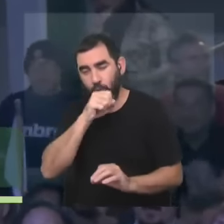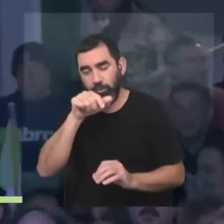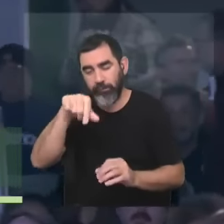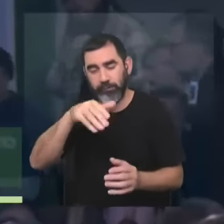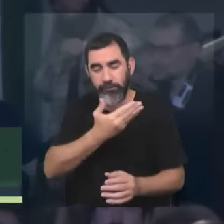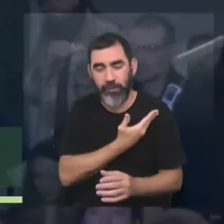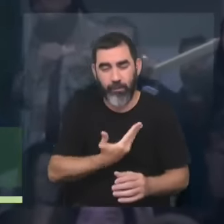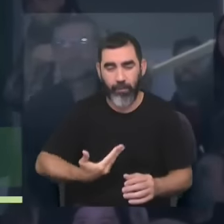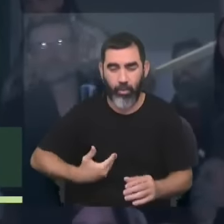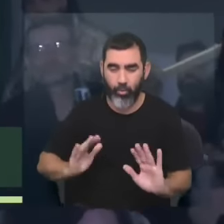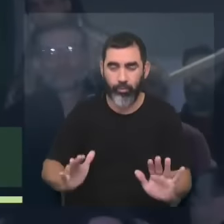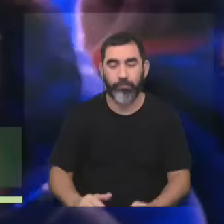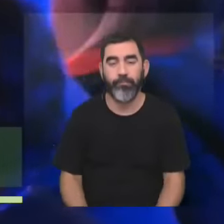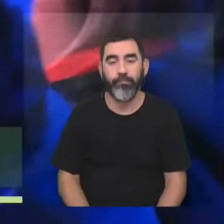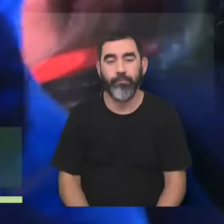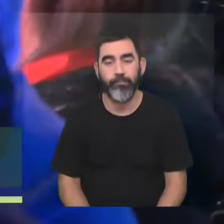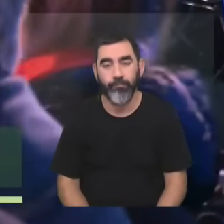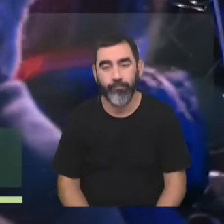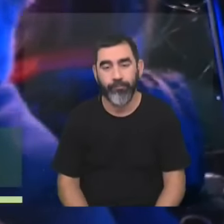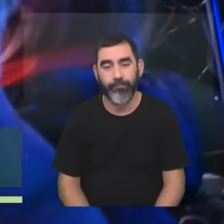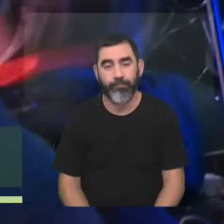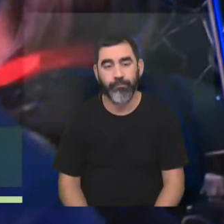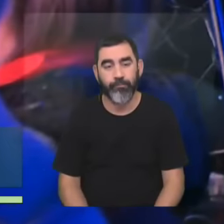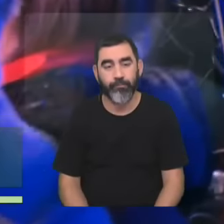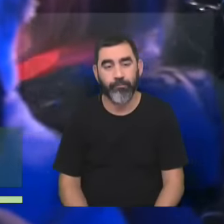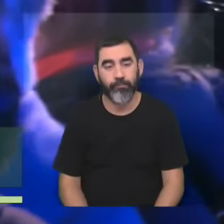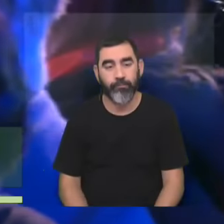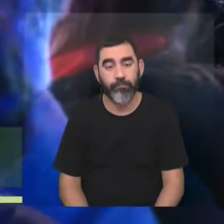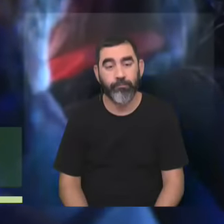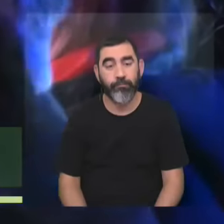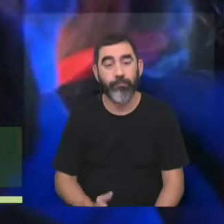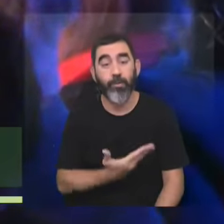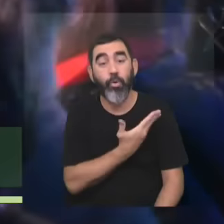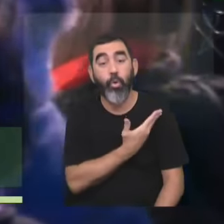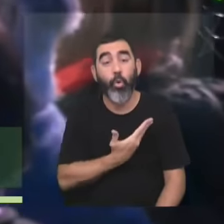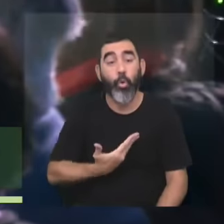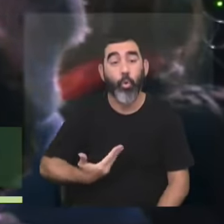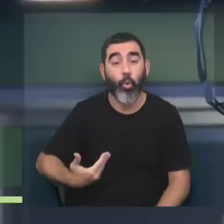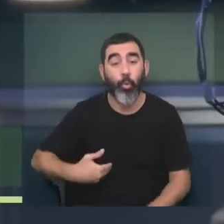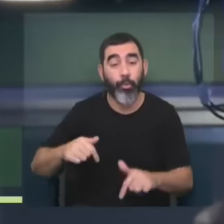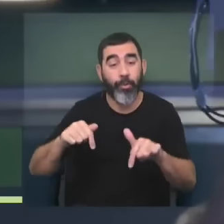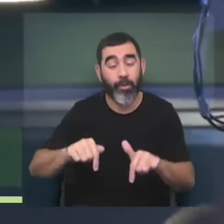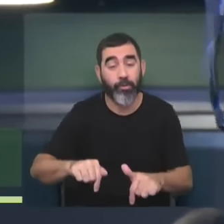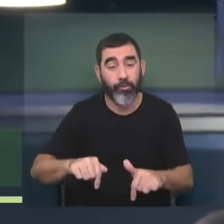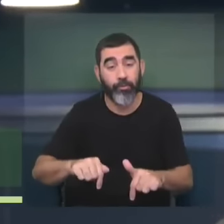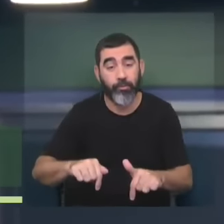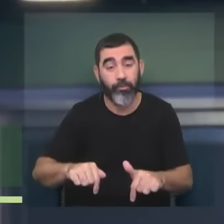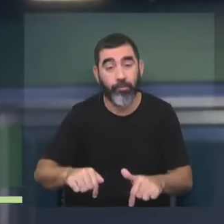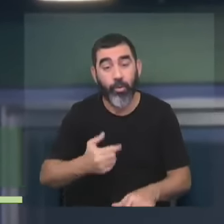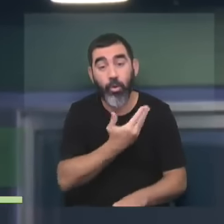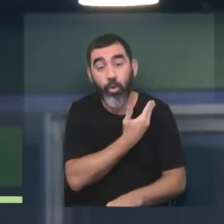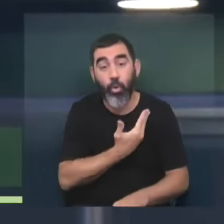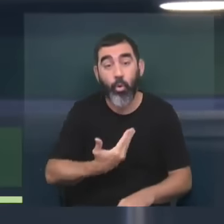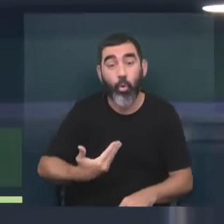es este gobierno es un gobierno es